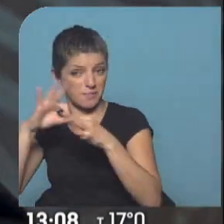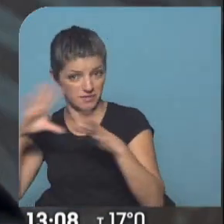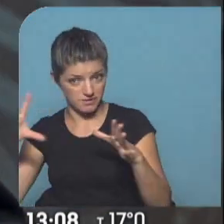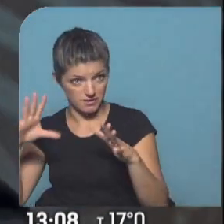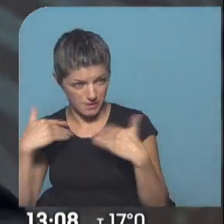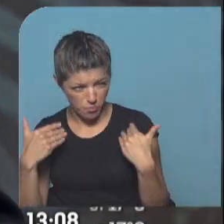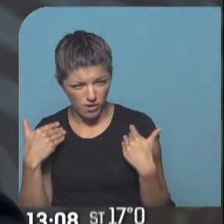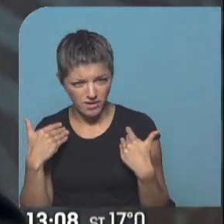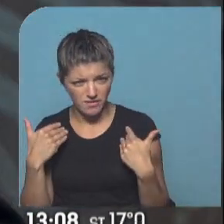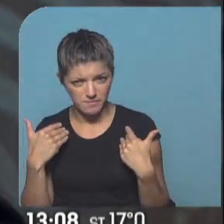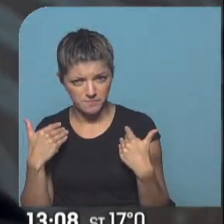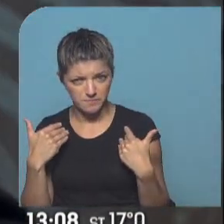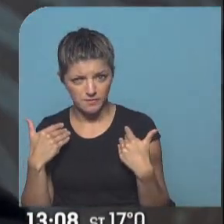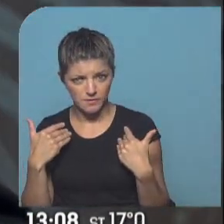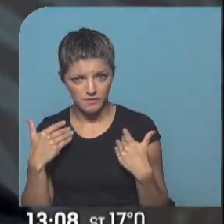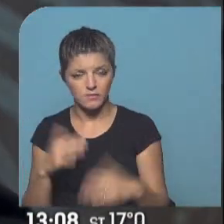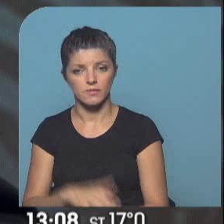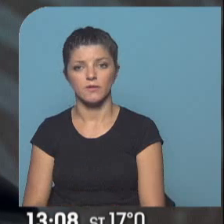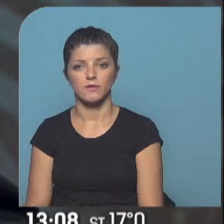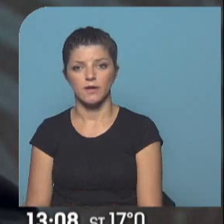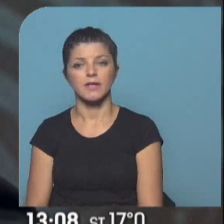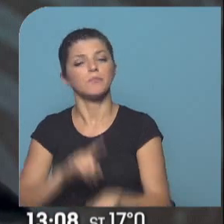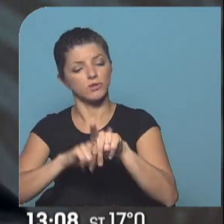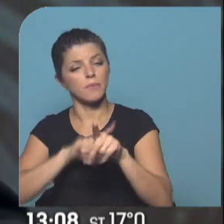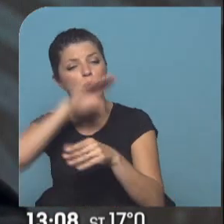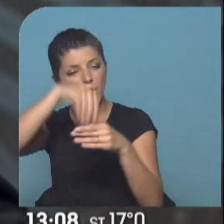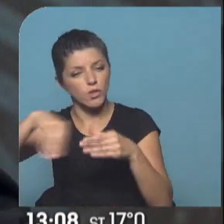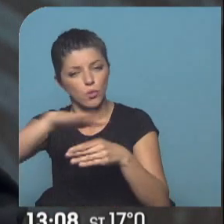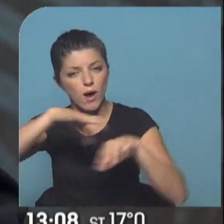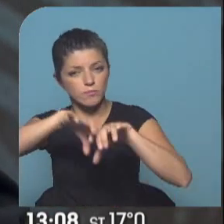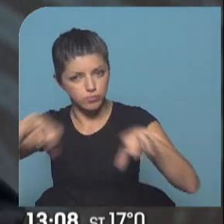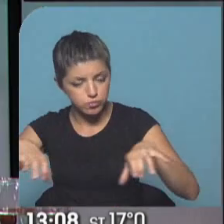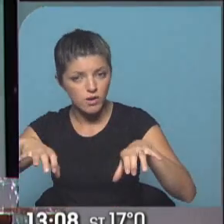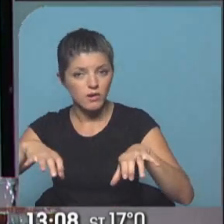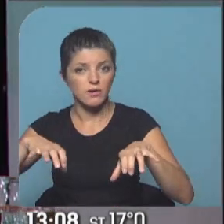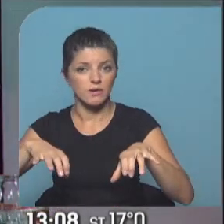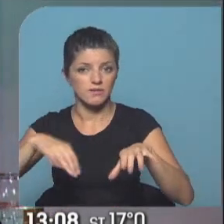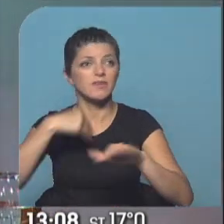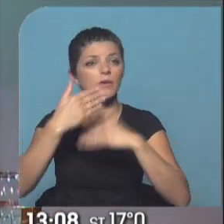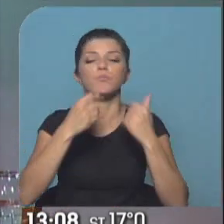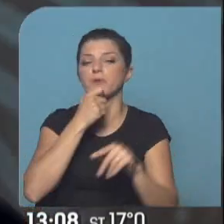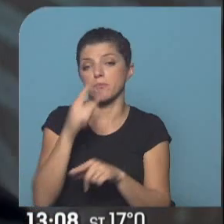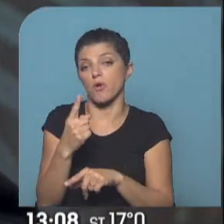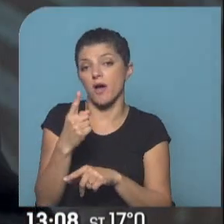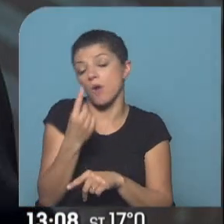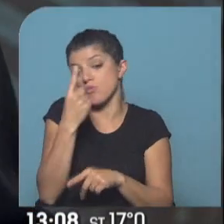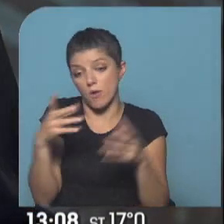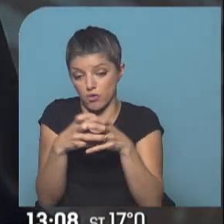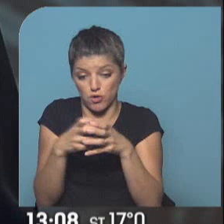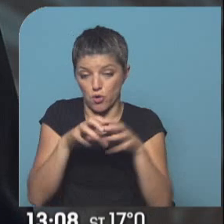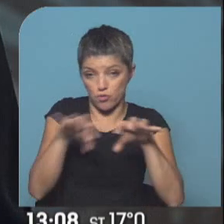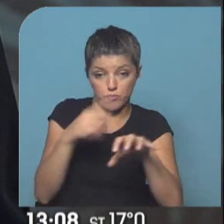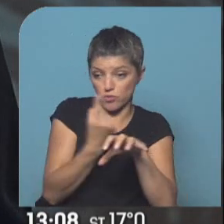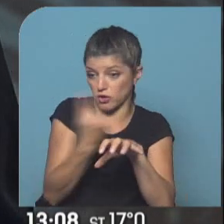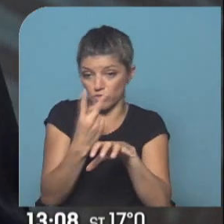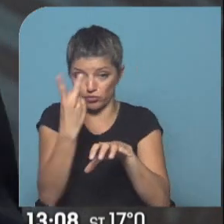el independentismo con esta división? ¿Habrá una minoría que pierda, que aceptará el